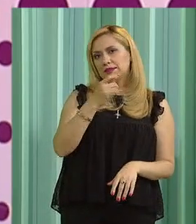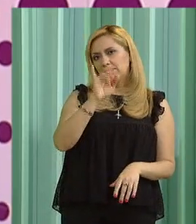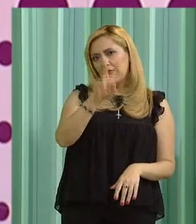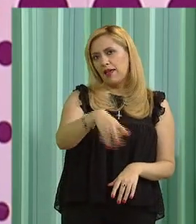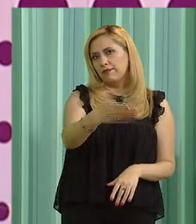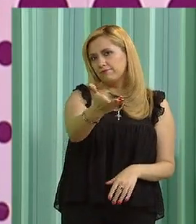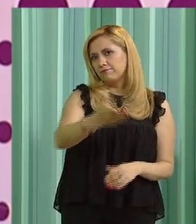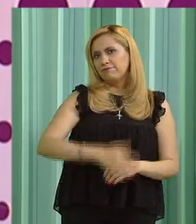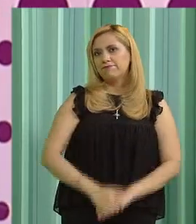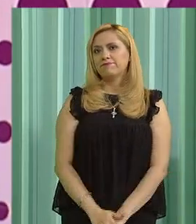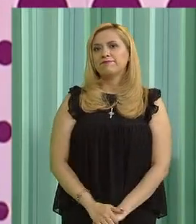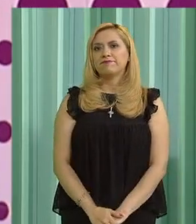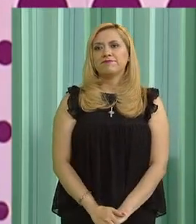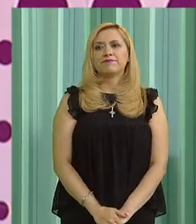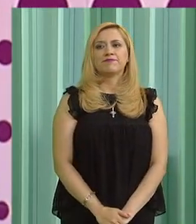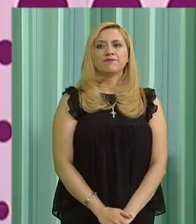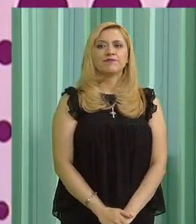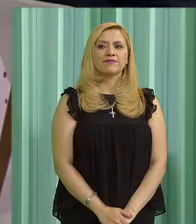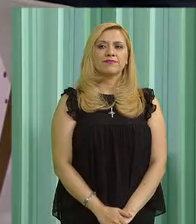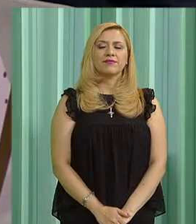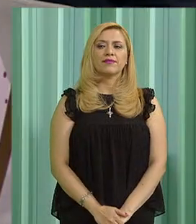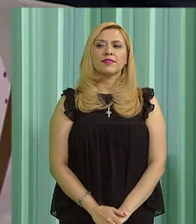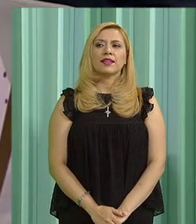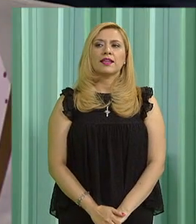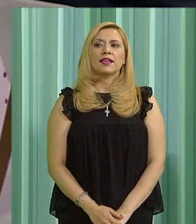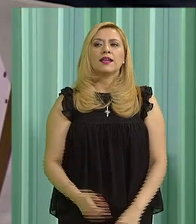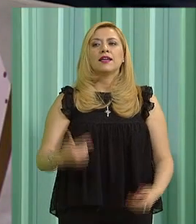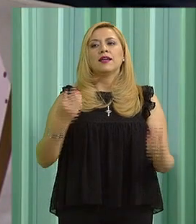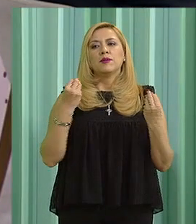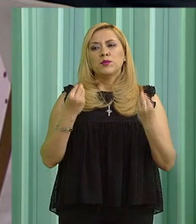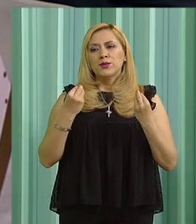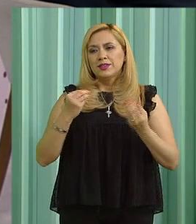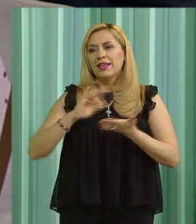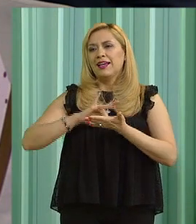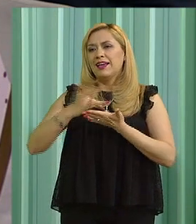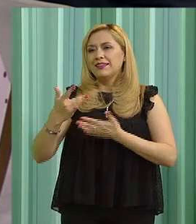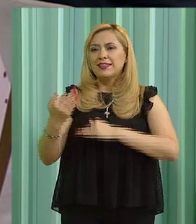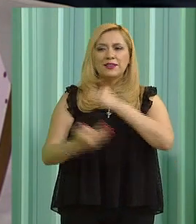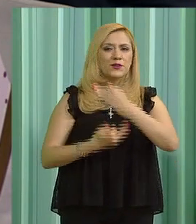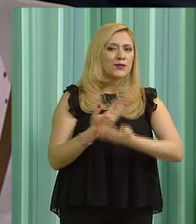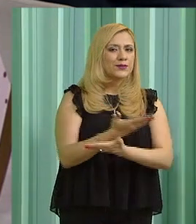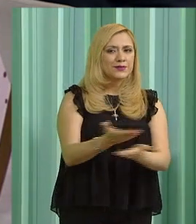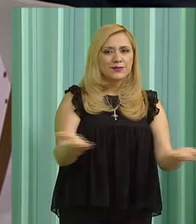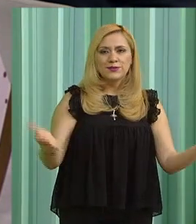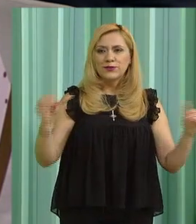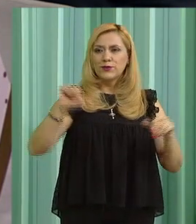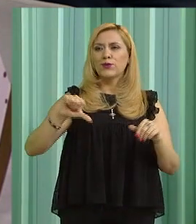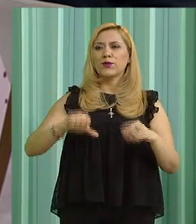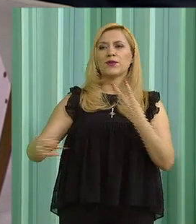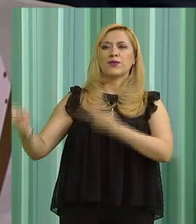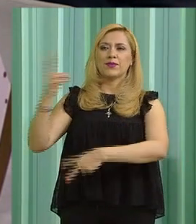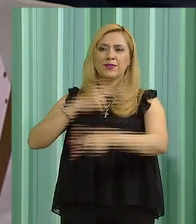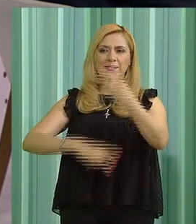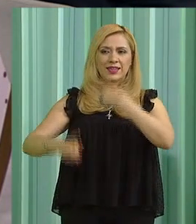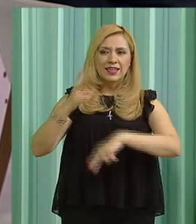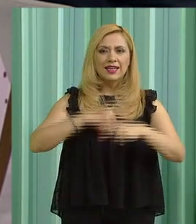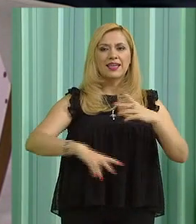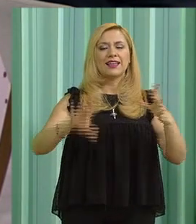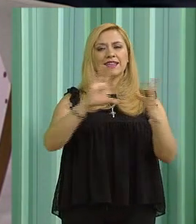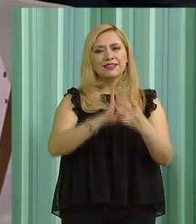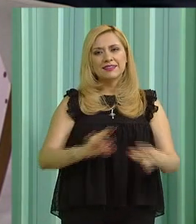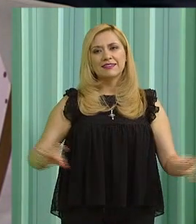Sofía. Bueno, realmente yo agradezco mucho que hayan acudido al llamado de este